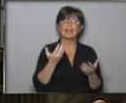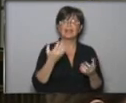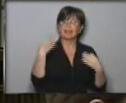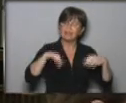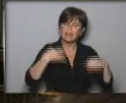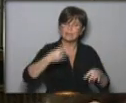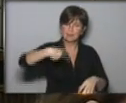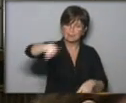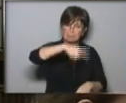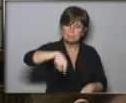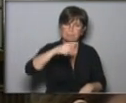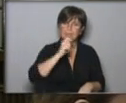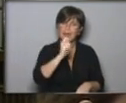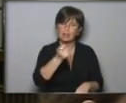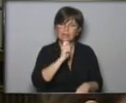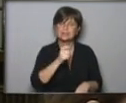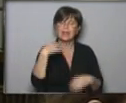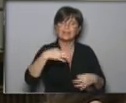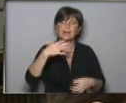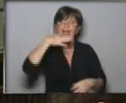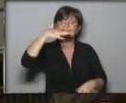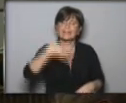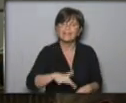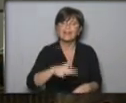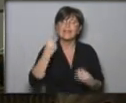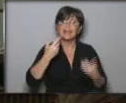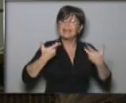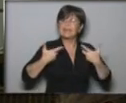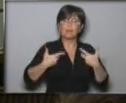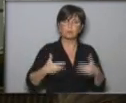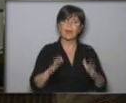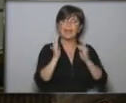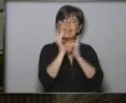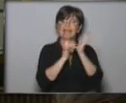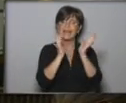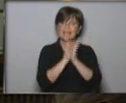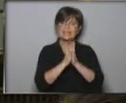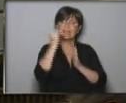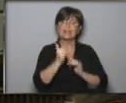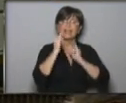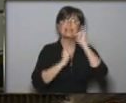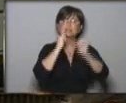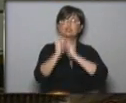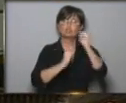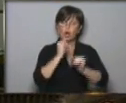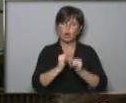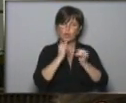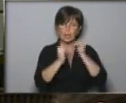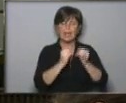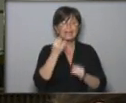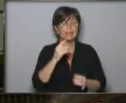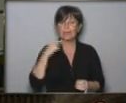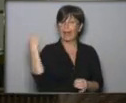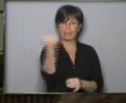entender cuál es la naturaleza más profunda de la Iglesia, que la Iglesia tiene una historia y esa historia, como la